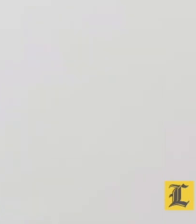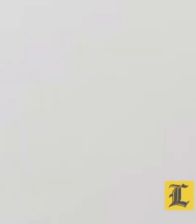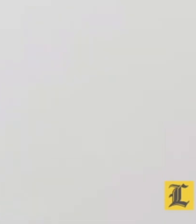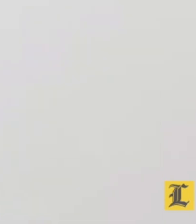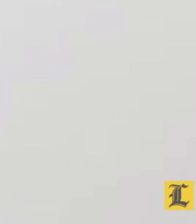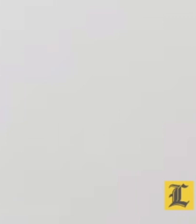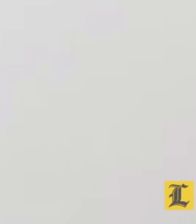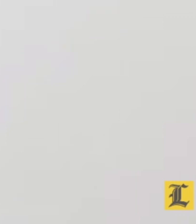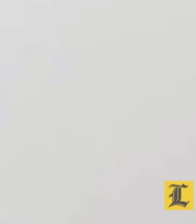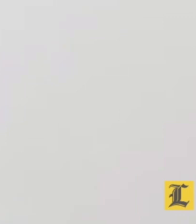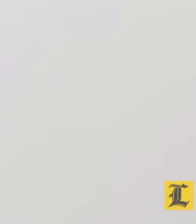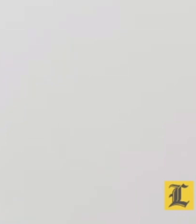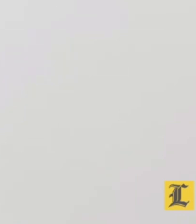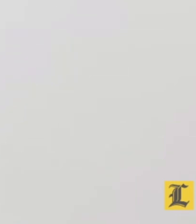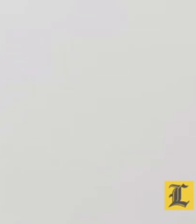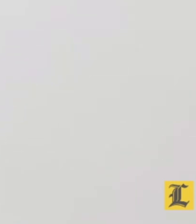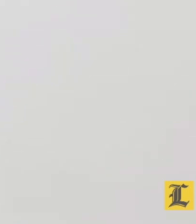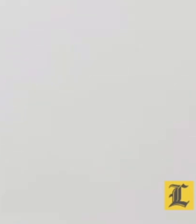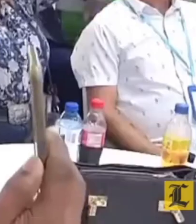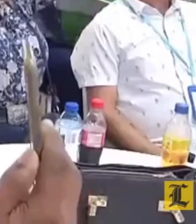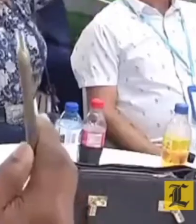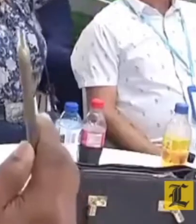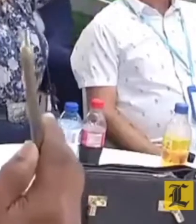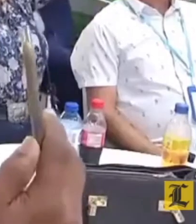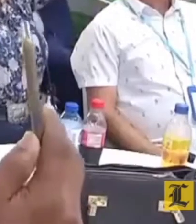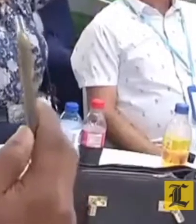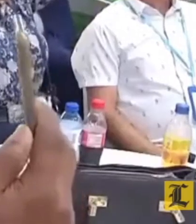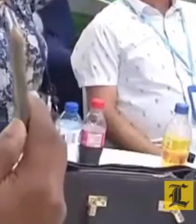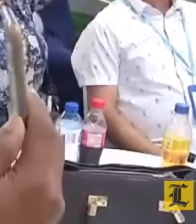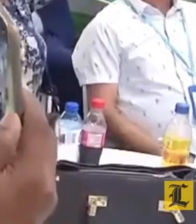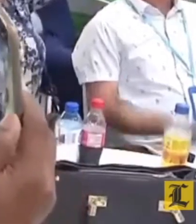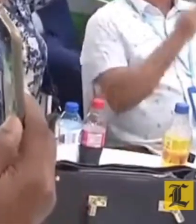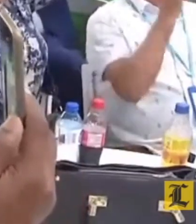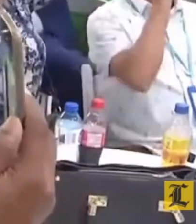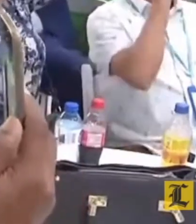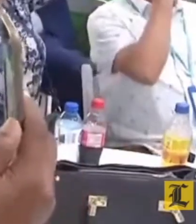Y los líderes comunitarios aquí, los líderes, los comunitarios, ¿dónde están?